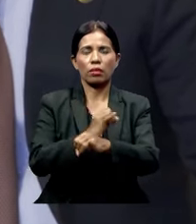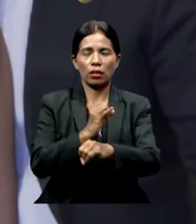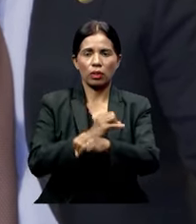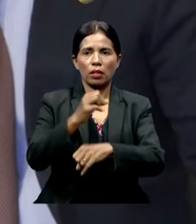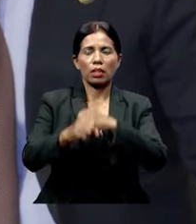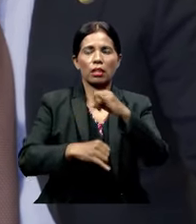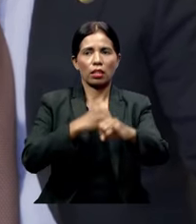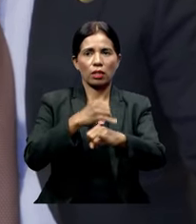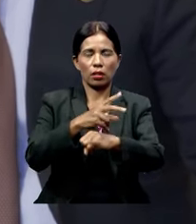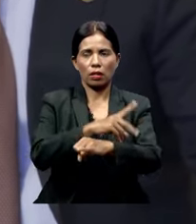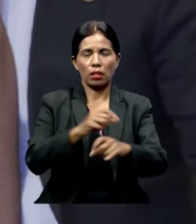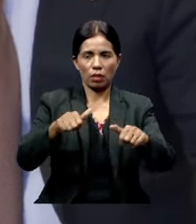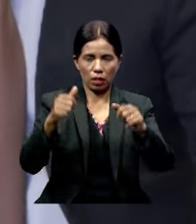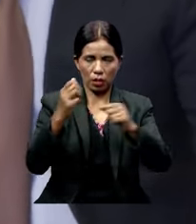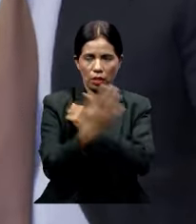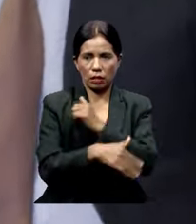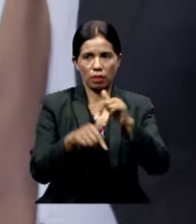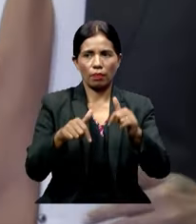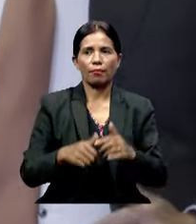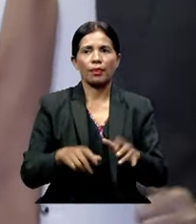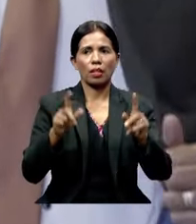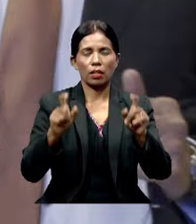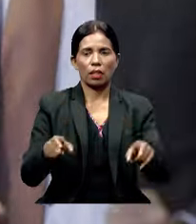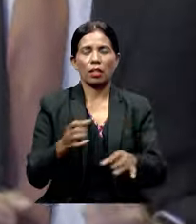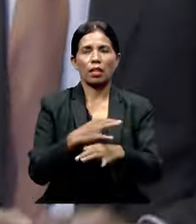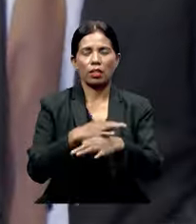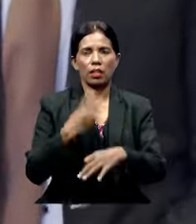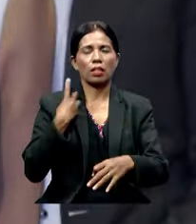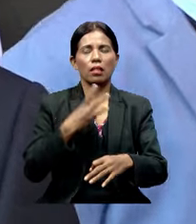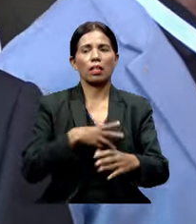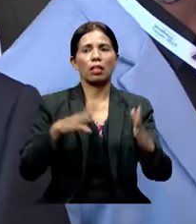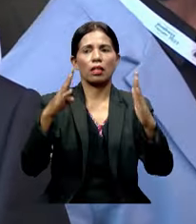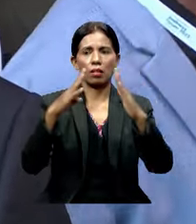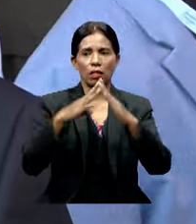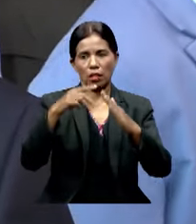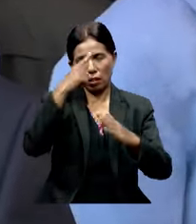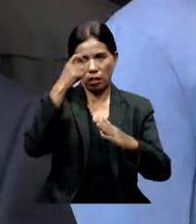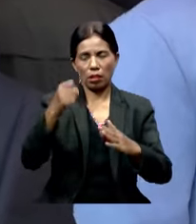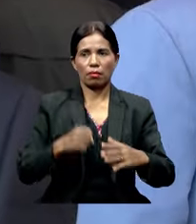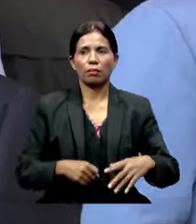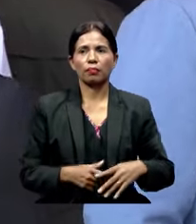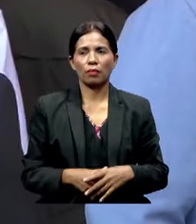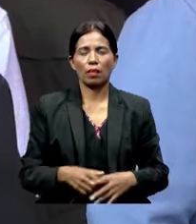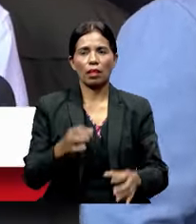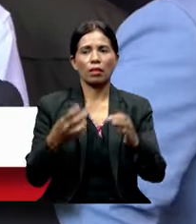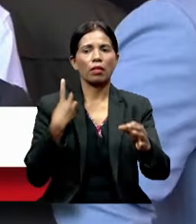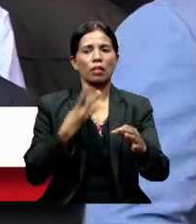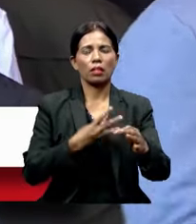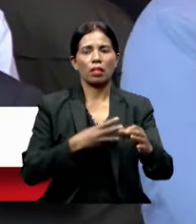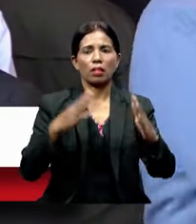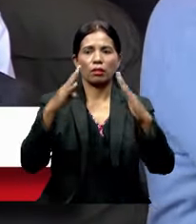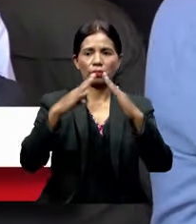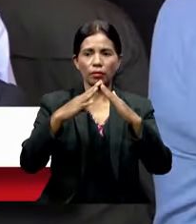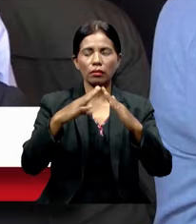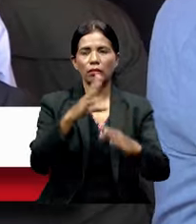halo investimento e rai laran. Tenki hadia teitene umalaran. Tamba seitene umalaran maka